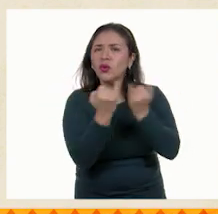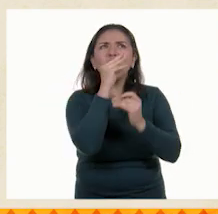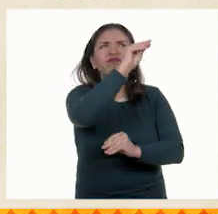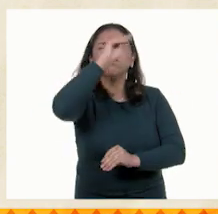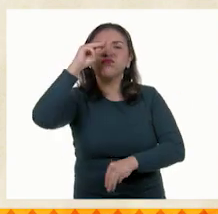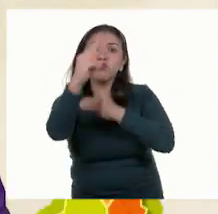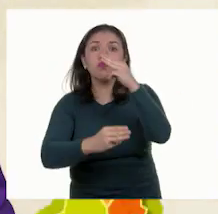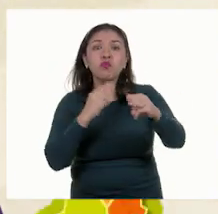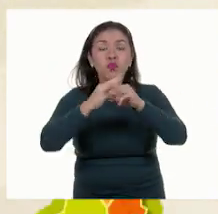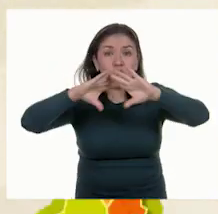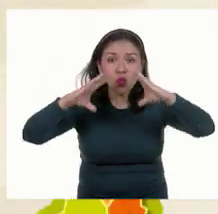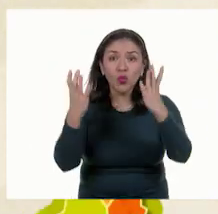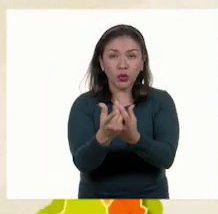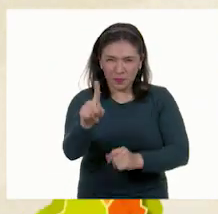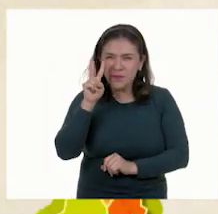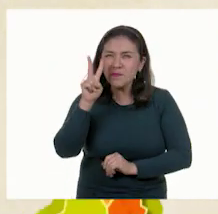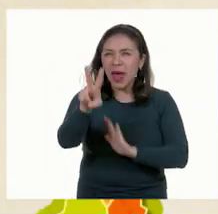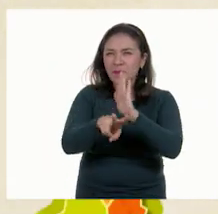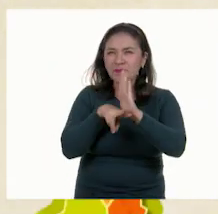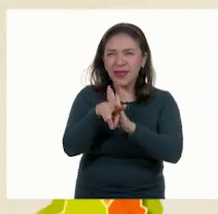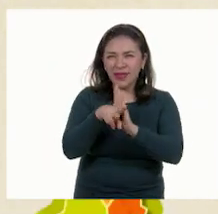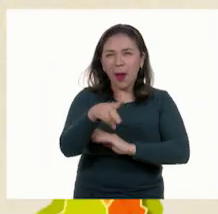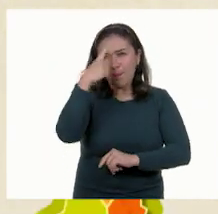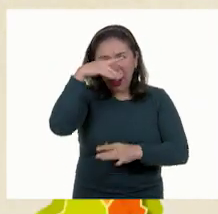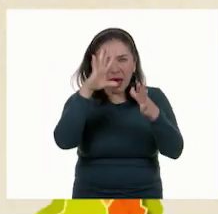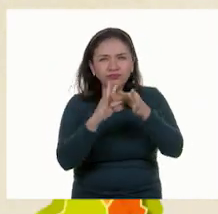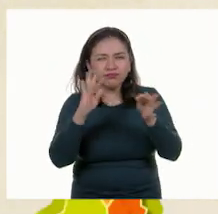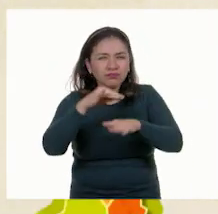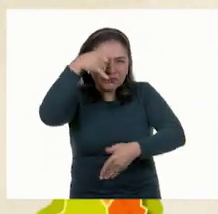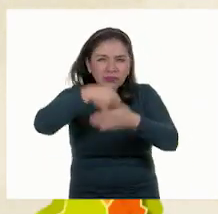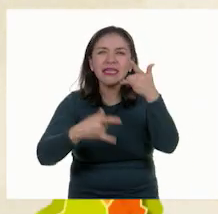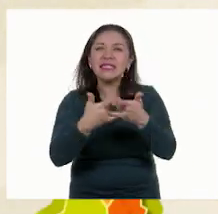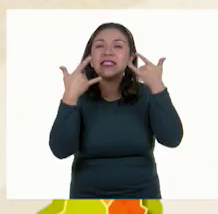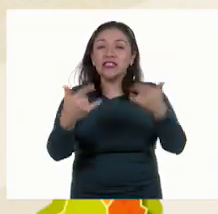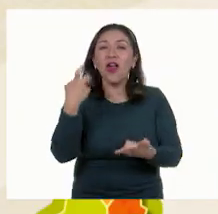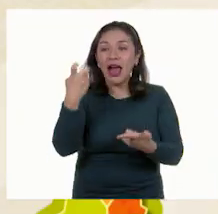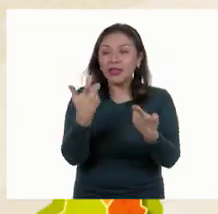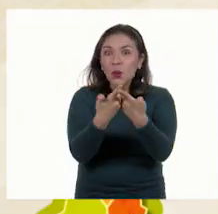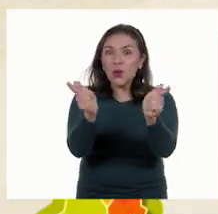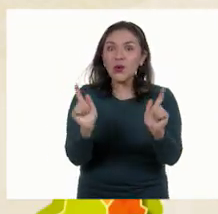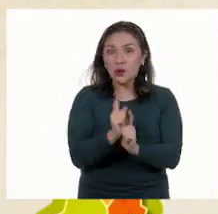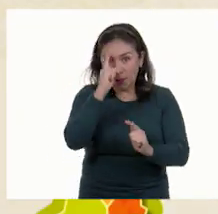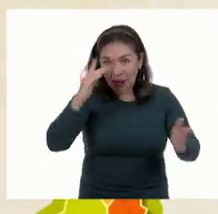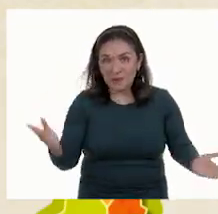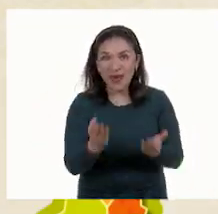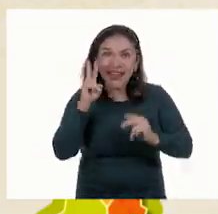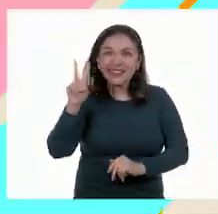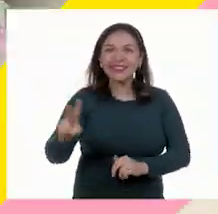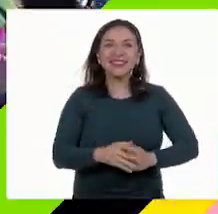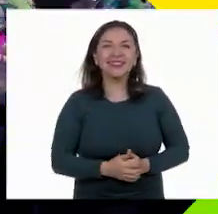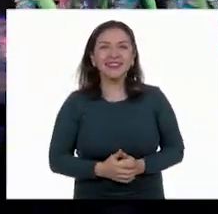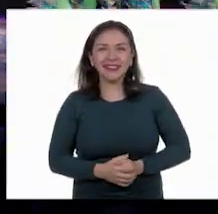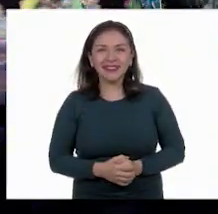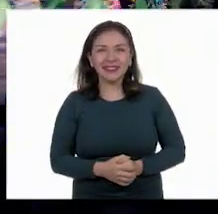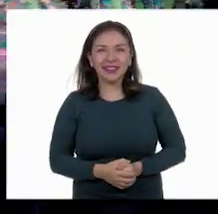mundo. Veamos este video que nos cuenta la historia de esta agrupación.